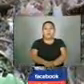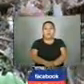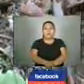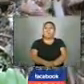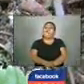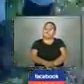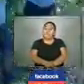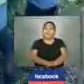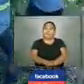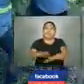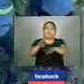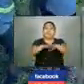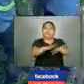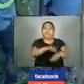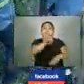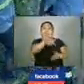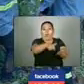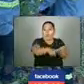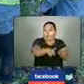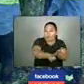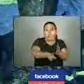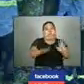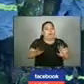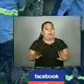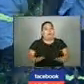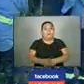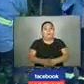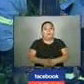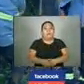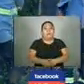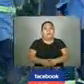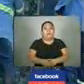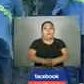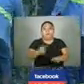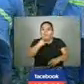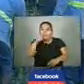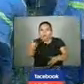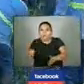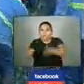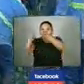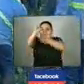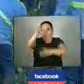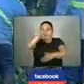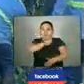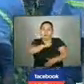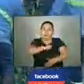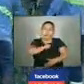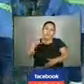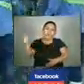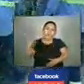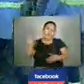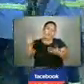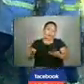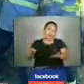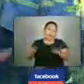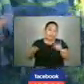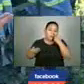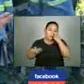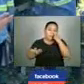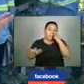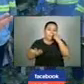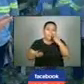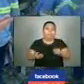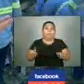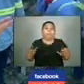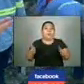Pero si el llamado a la alcaldía o al que le compete, que nos arreglen, porque ahí tienen que hacer